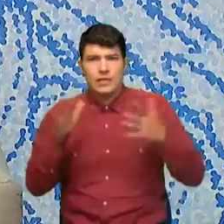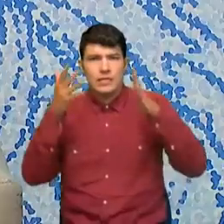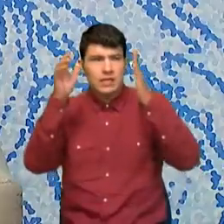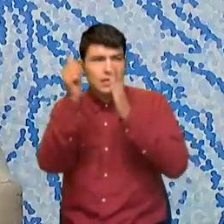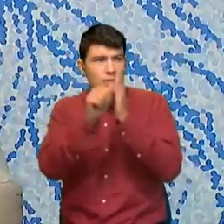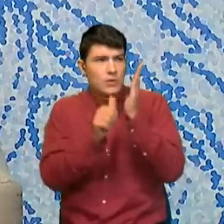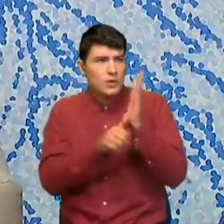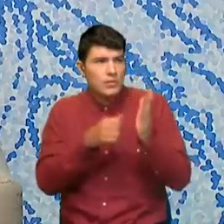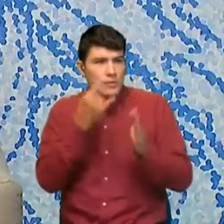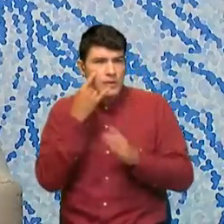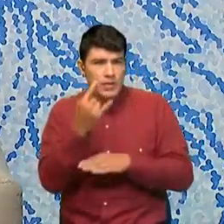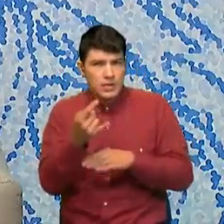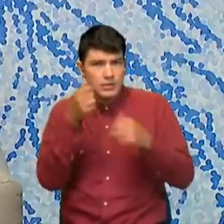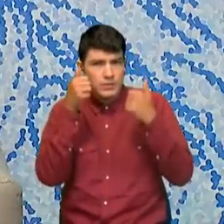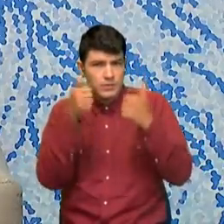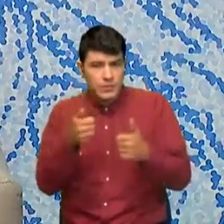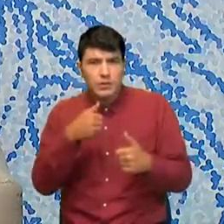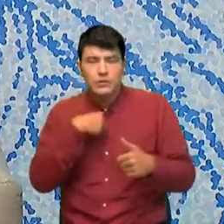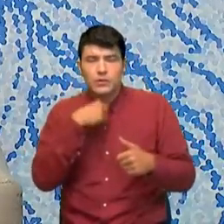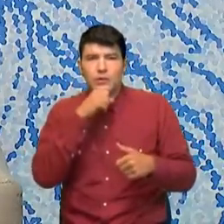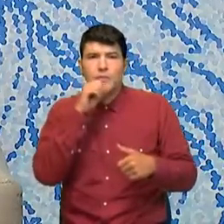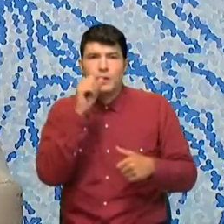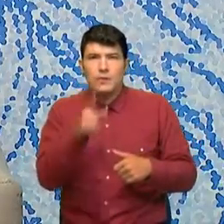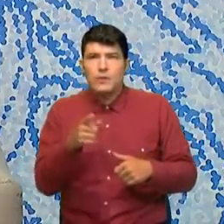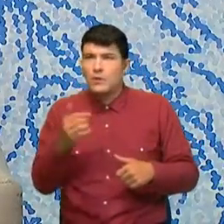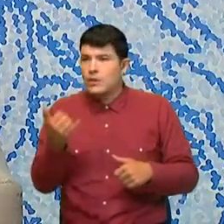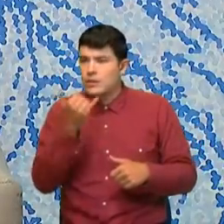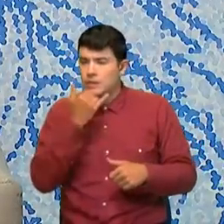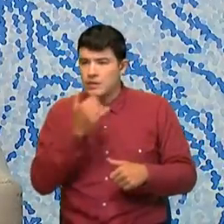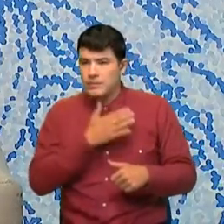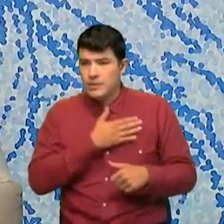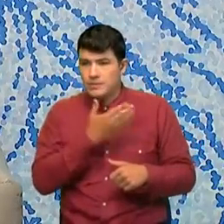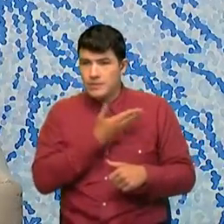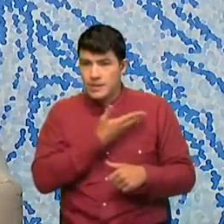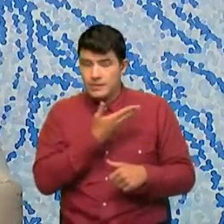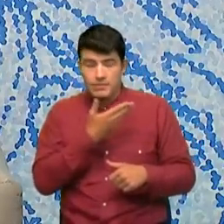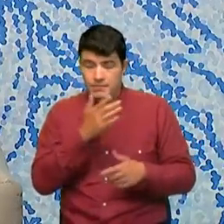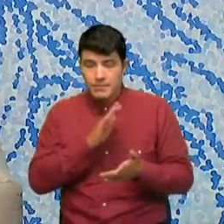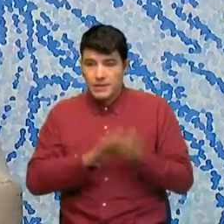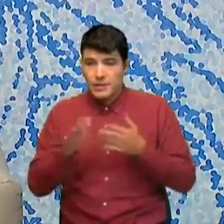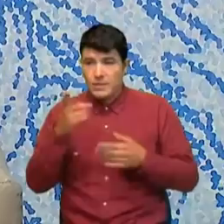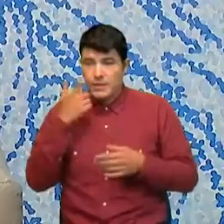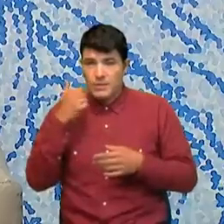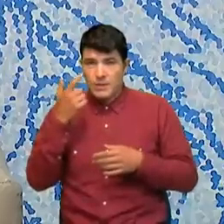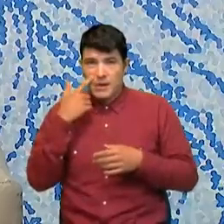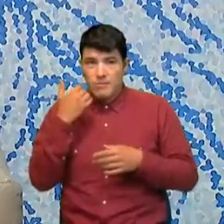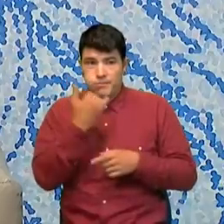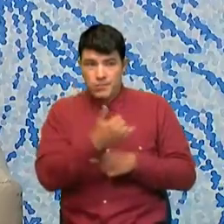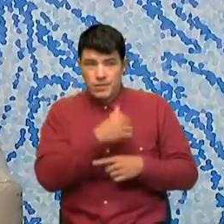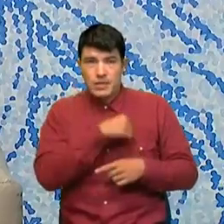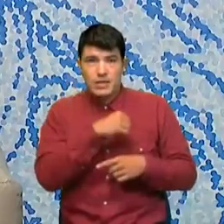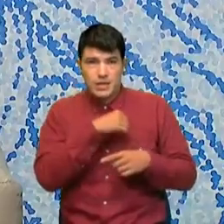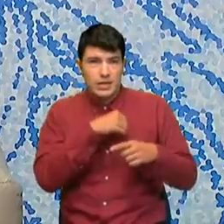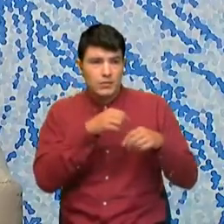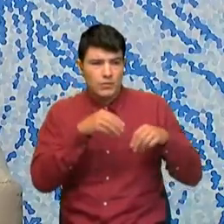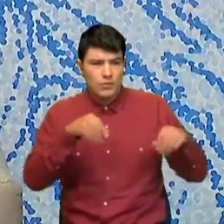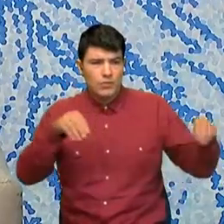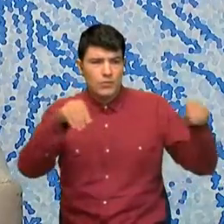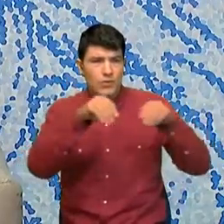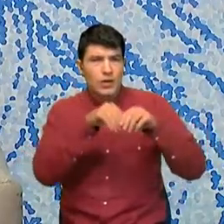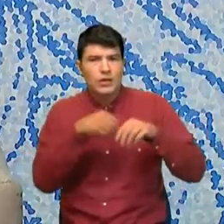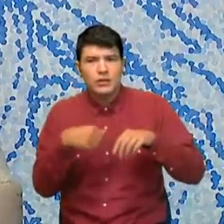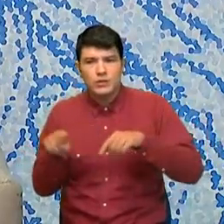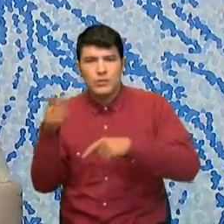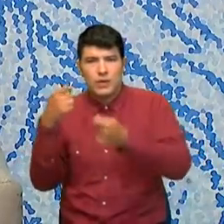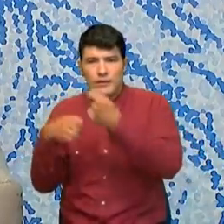bueno. Mi pregunta es la siguiente: es que mi papá tenía un lote grande, él le vendió el 19% a mi hermana,